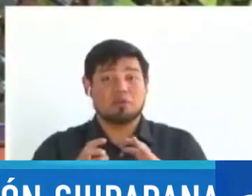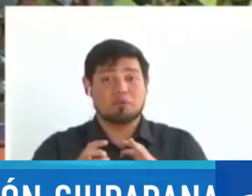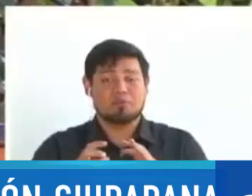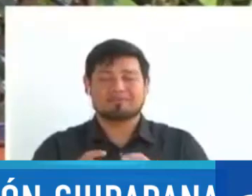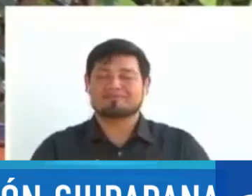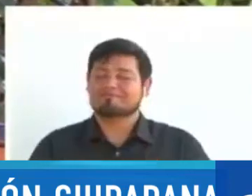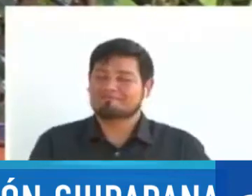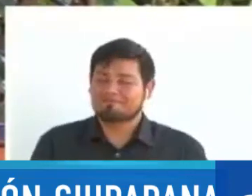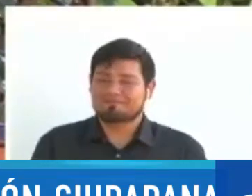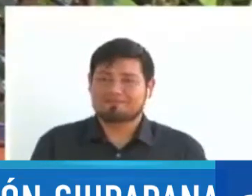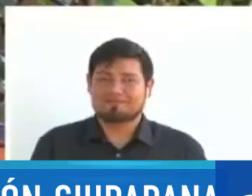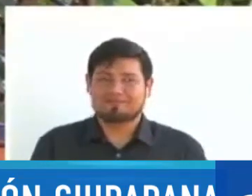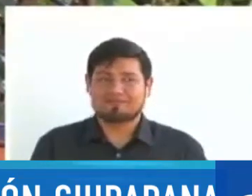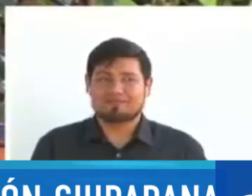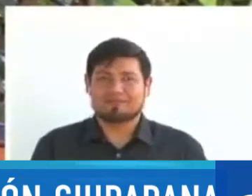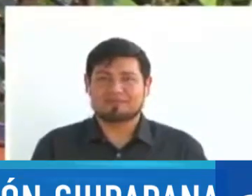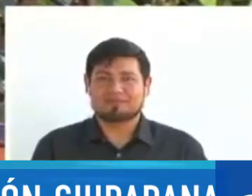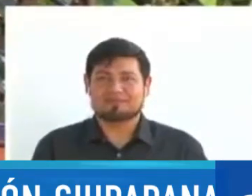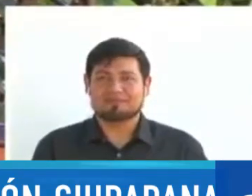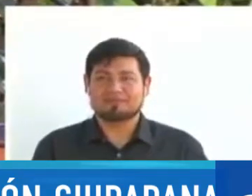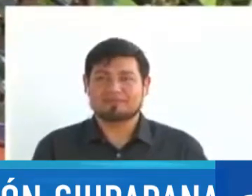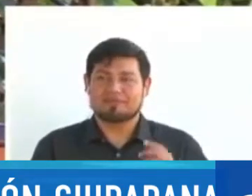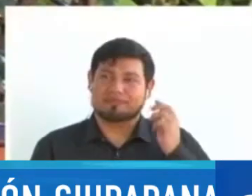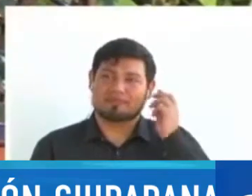desde niño,